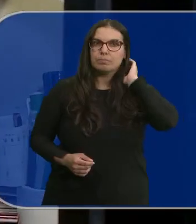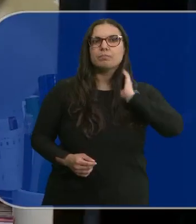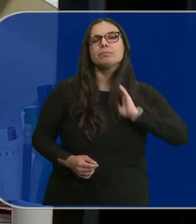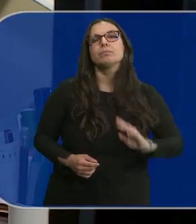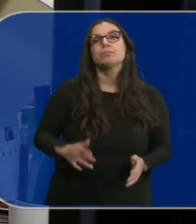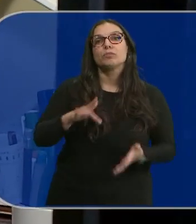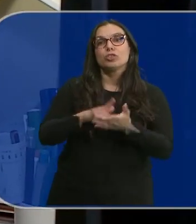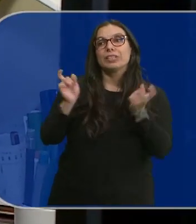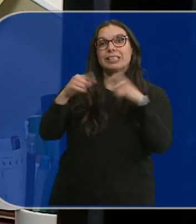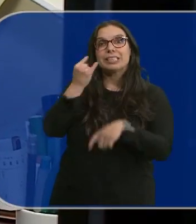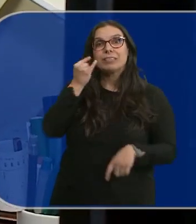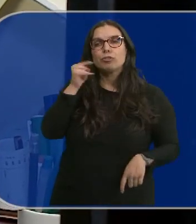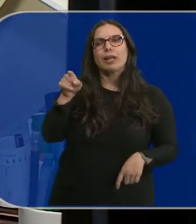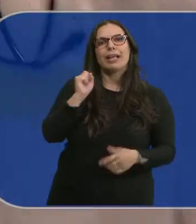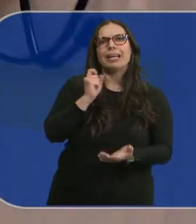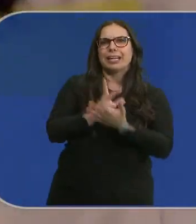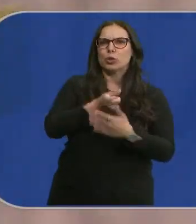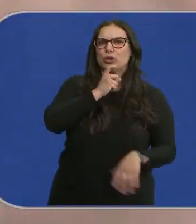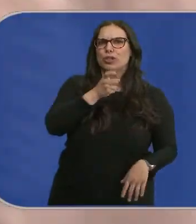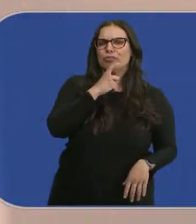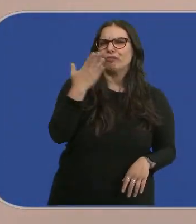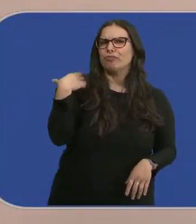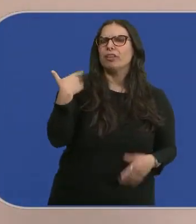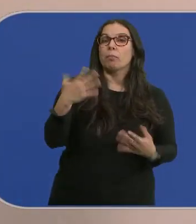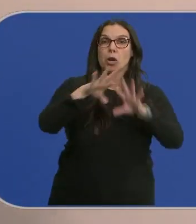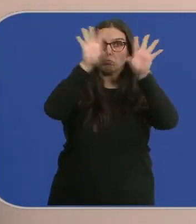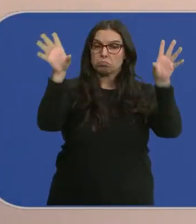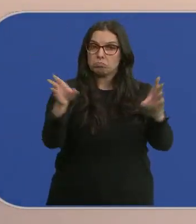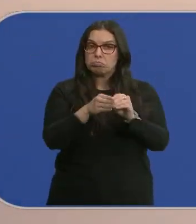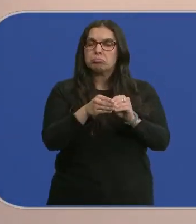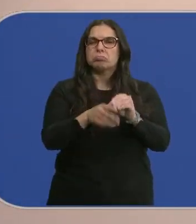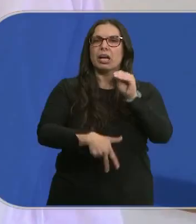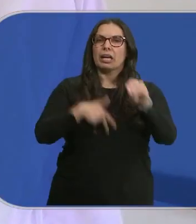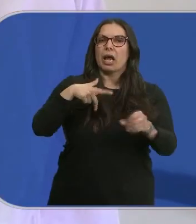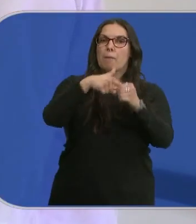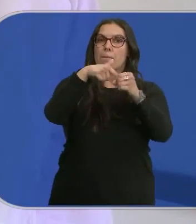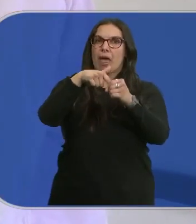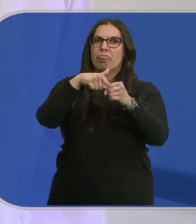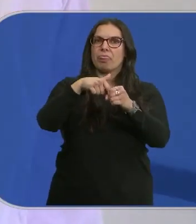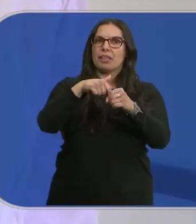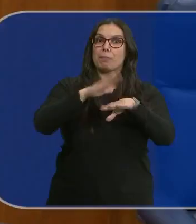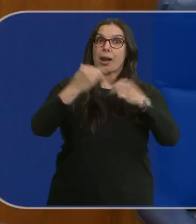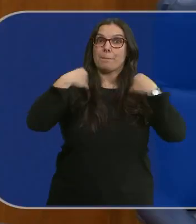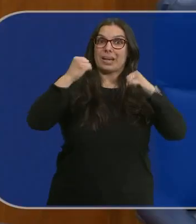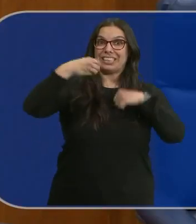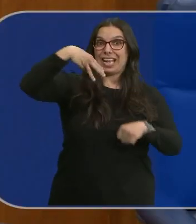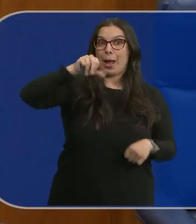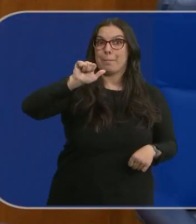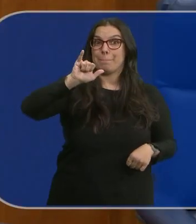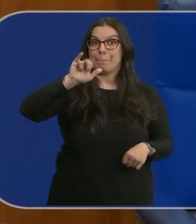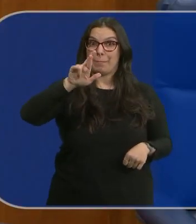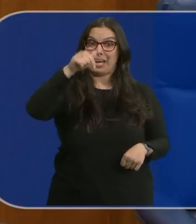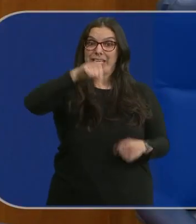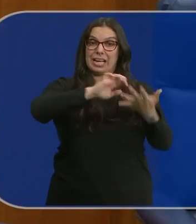Teníamos una cita telefónica. El reto era complicado, pero a nivel global, la ocupación de plazas MIR en Castilla y León sigue un